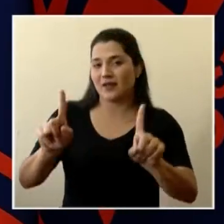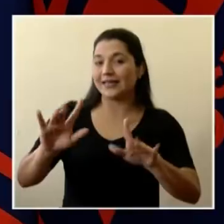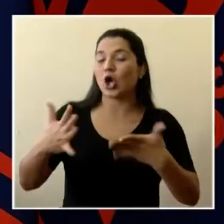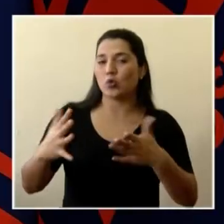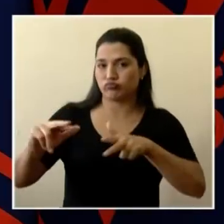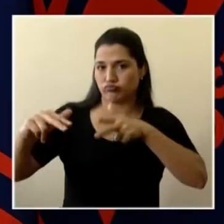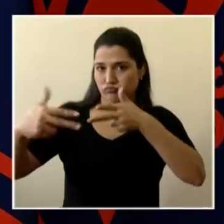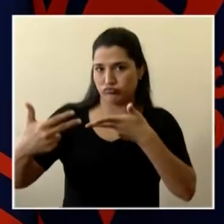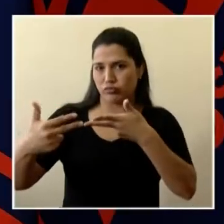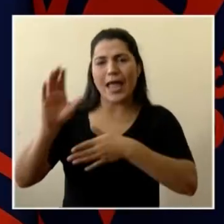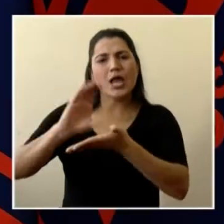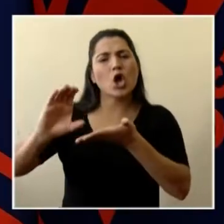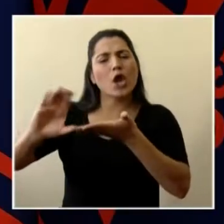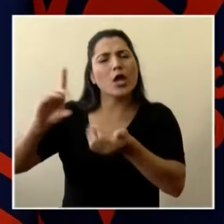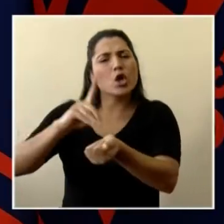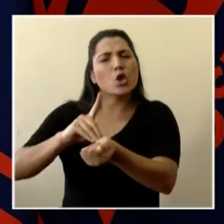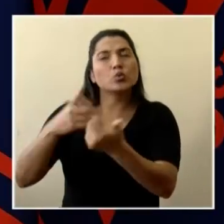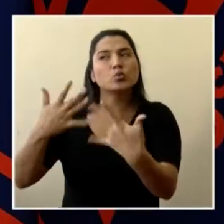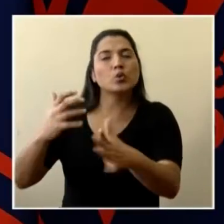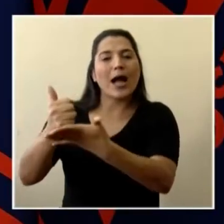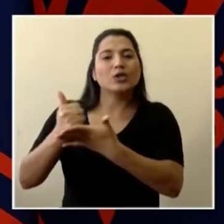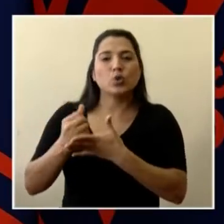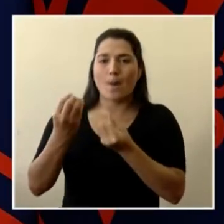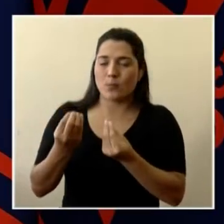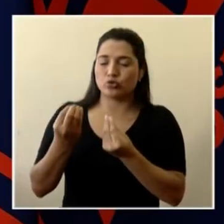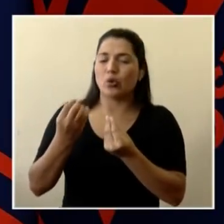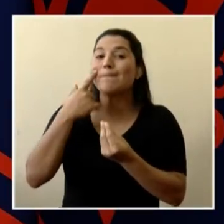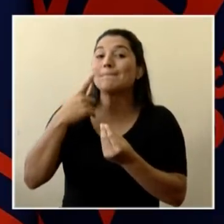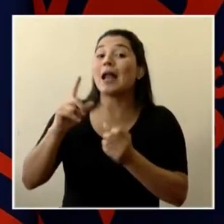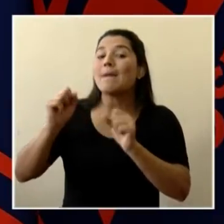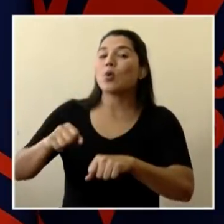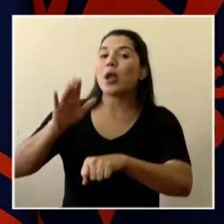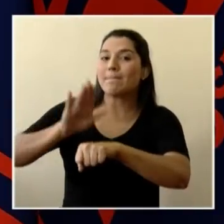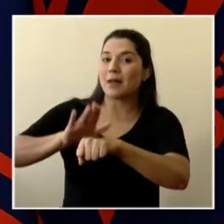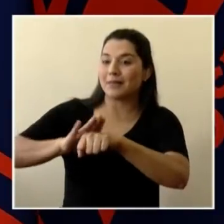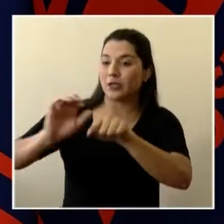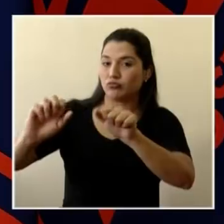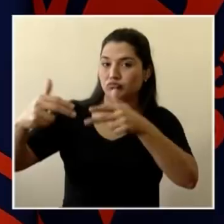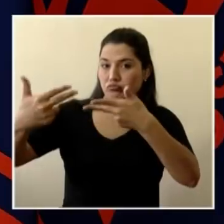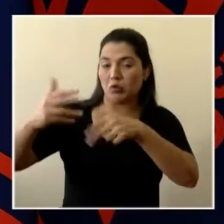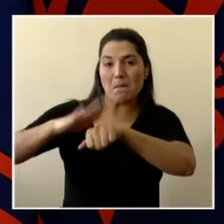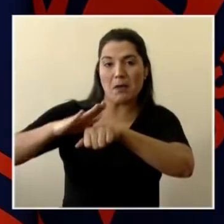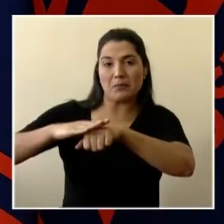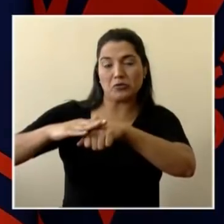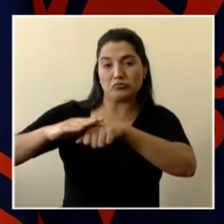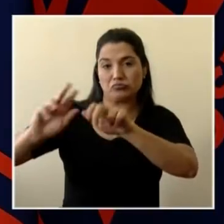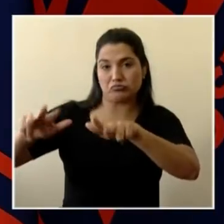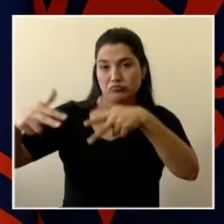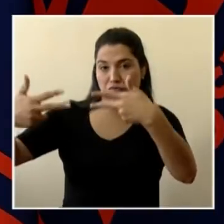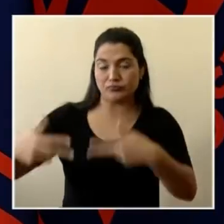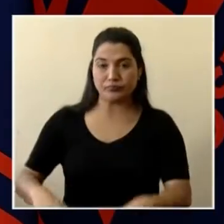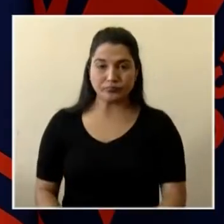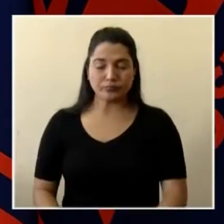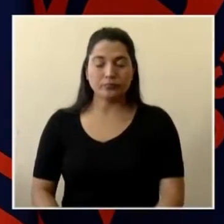Colegio de Médicos en esto nos ayudó montones, autorizando la consulta a través de mecanismos